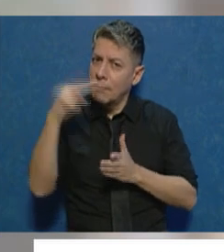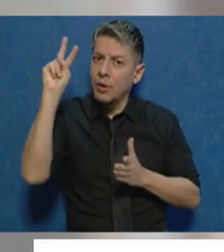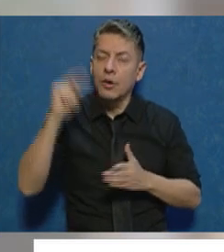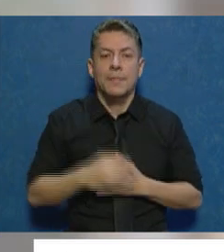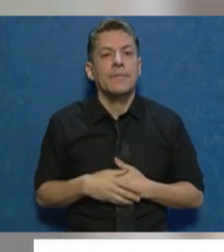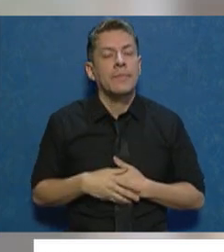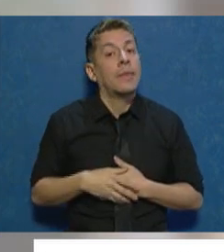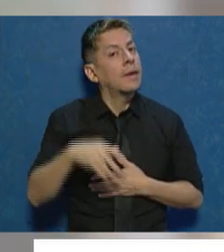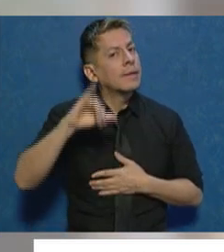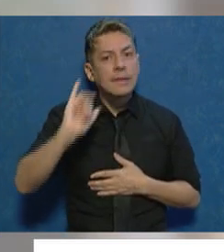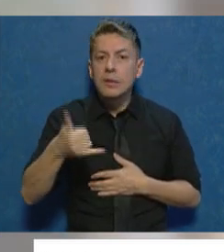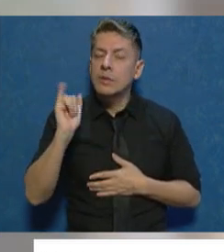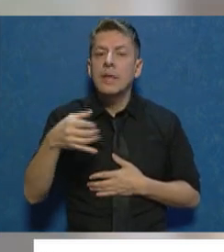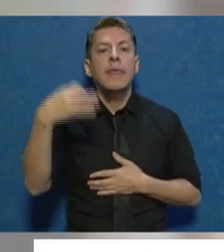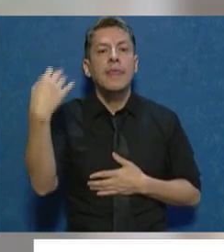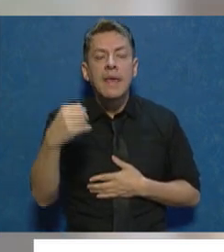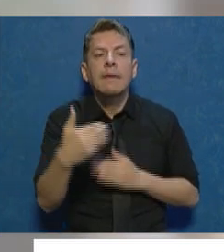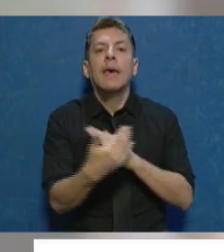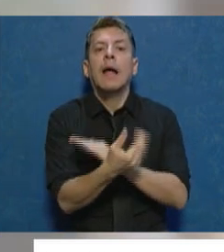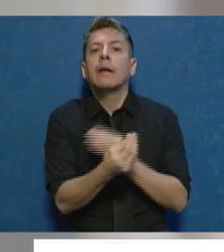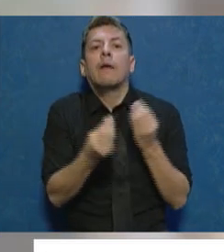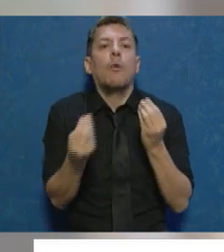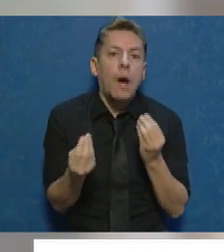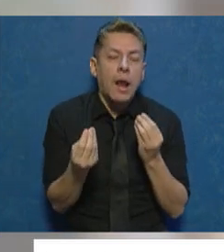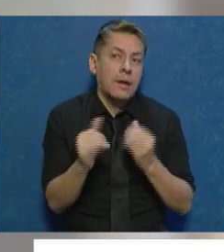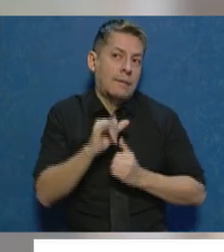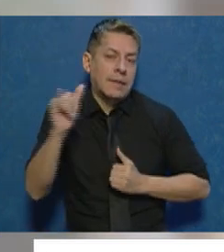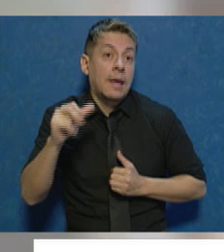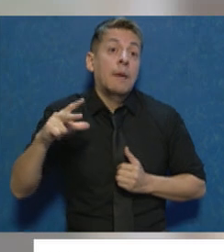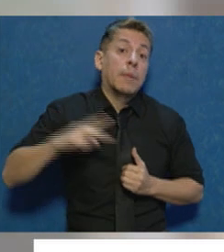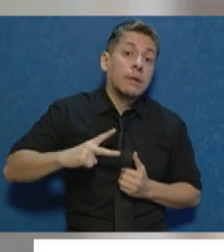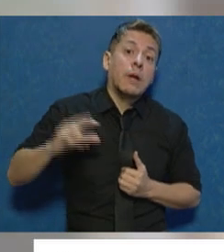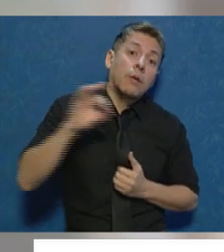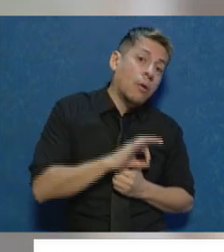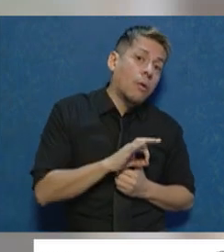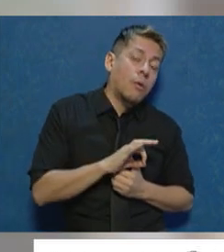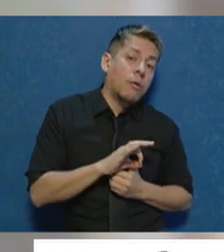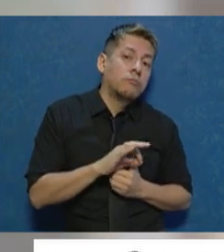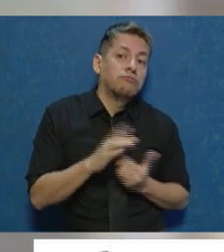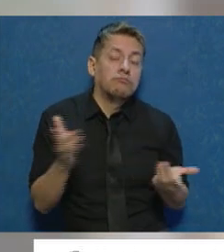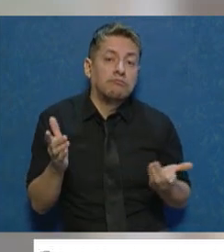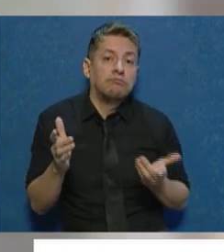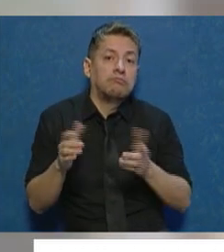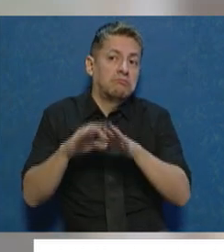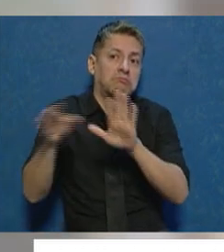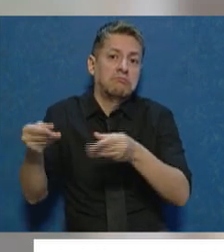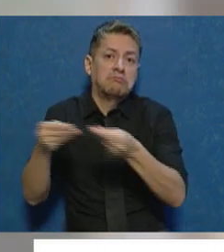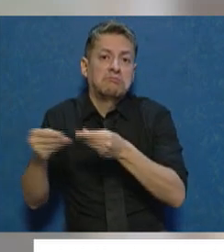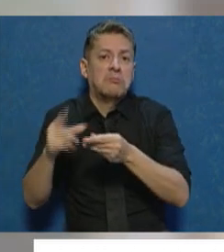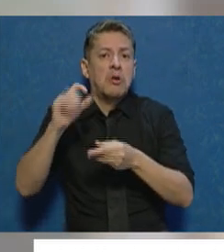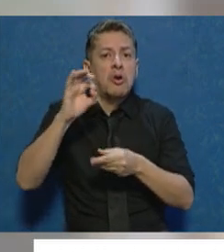que declarar los alquileres que tiene concretamente, ya sean particulares como también agentes inmobiliarios o